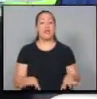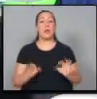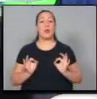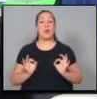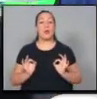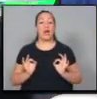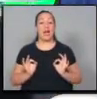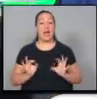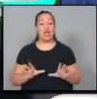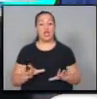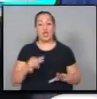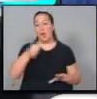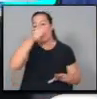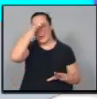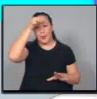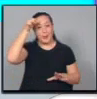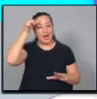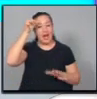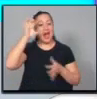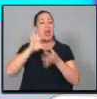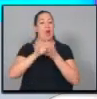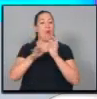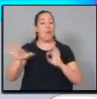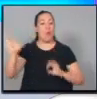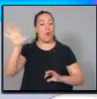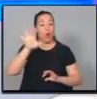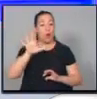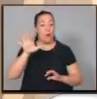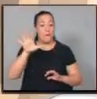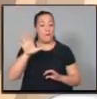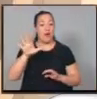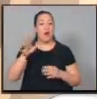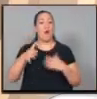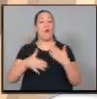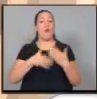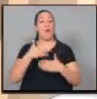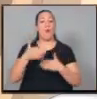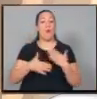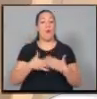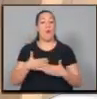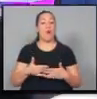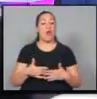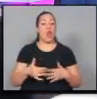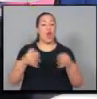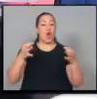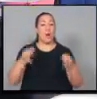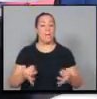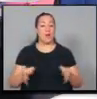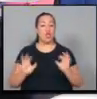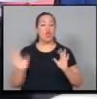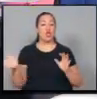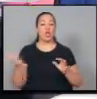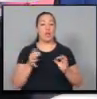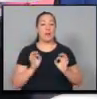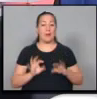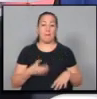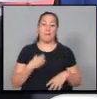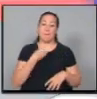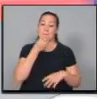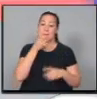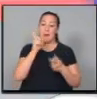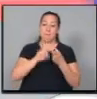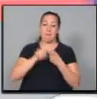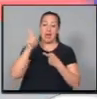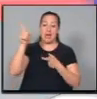vacaciones de verano en Europa. Exactamente. Los jugadores van a estar todos de vacaciones. En ese caso me casaría en Europa. Para que puedan